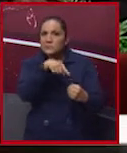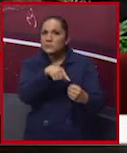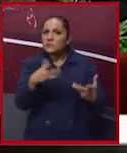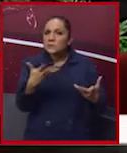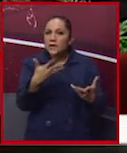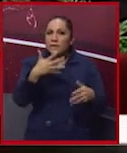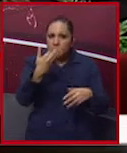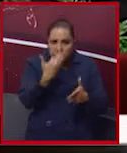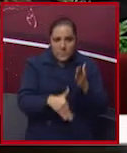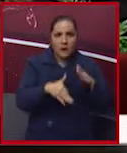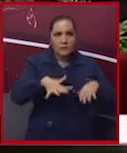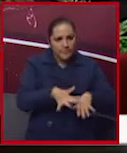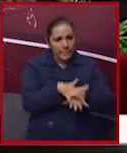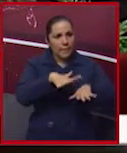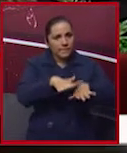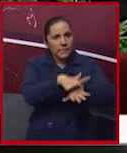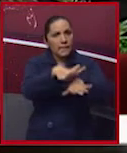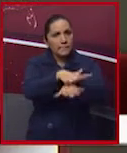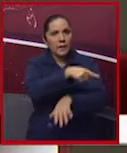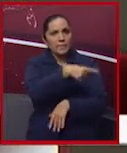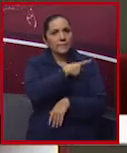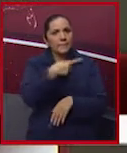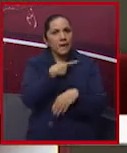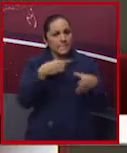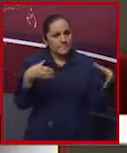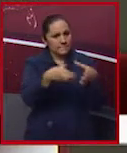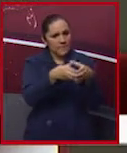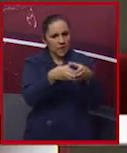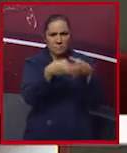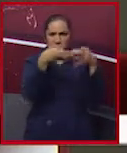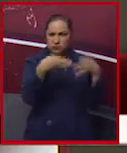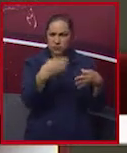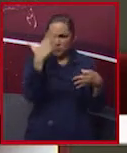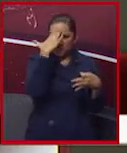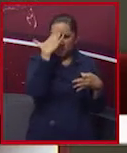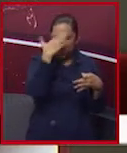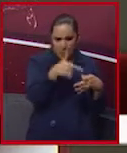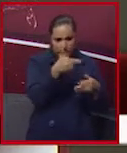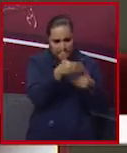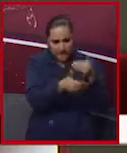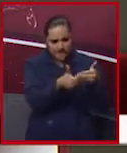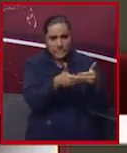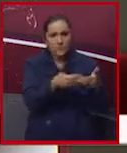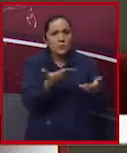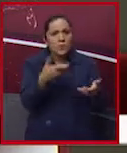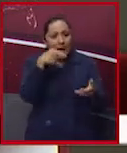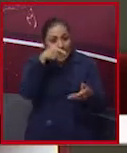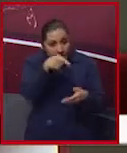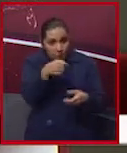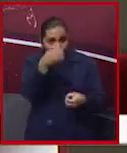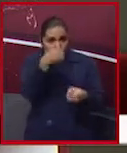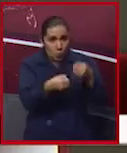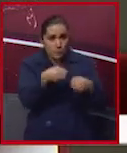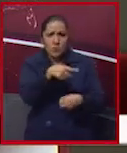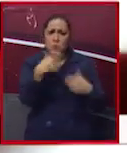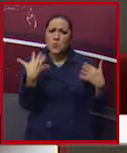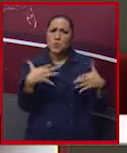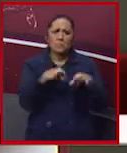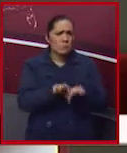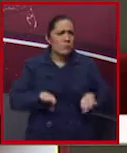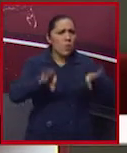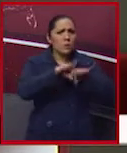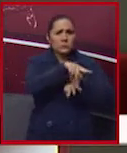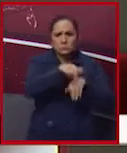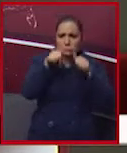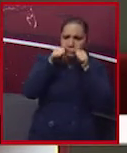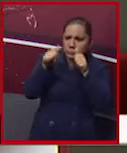la preocupación institucional fuerte. Y el Poder Judicial se nos volvió una gran corporación clientelar.